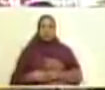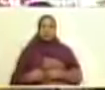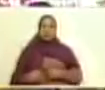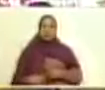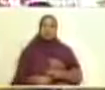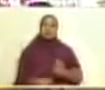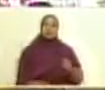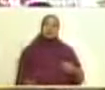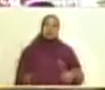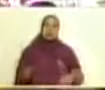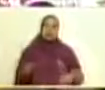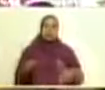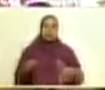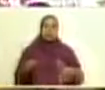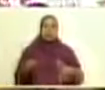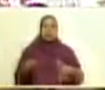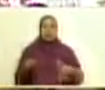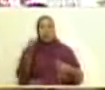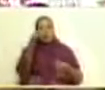Entre los que veo, entre el público,